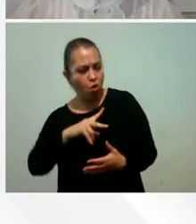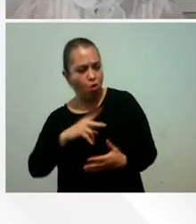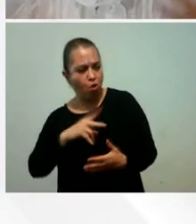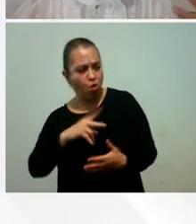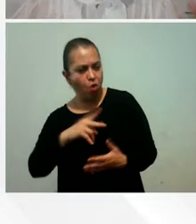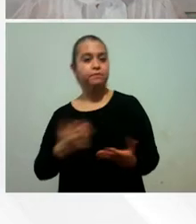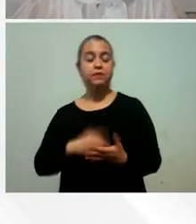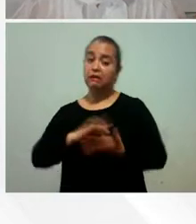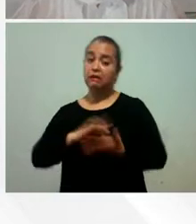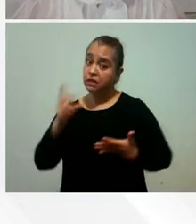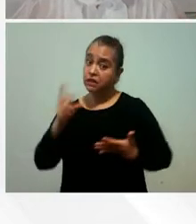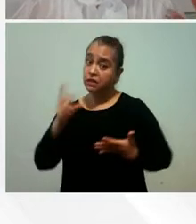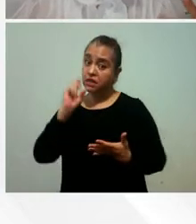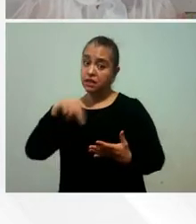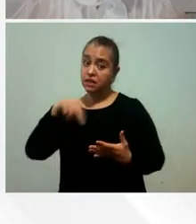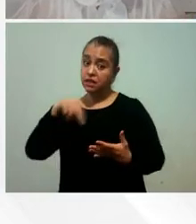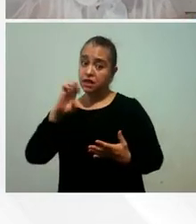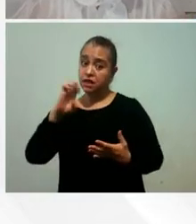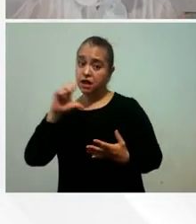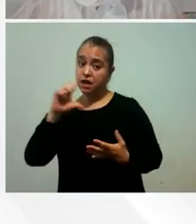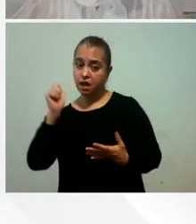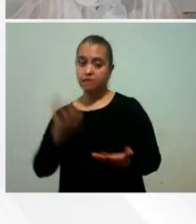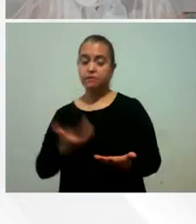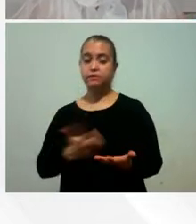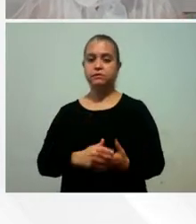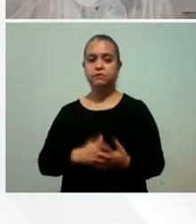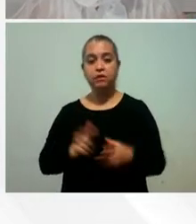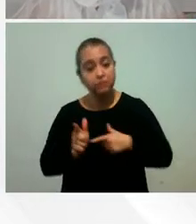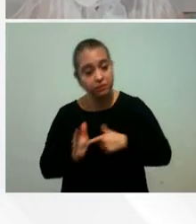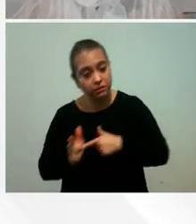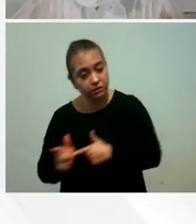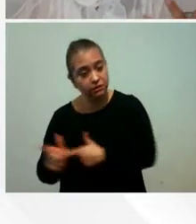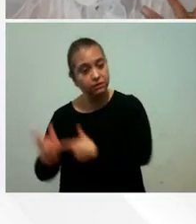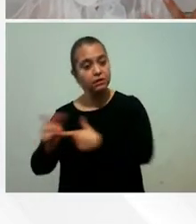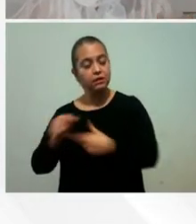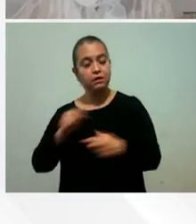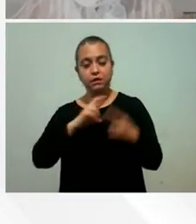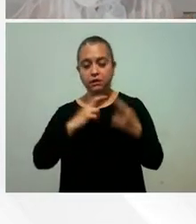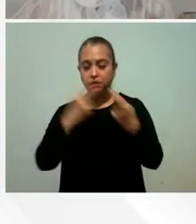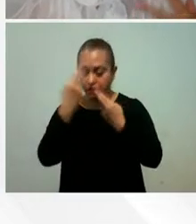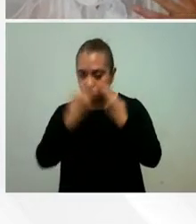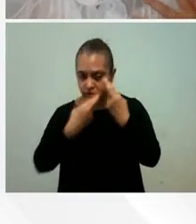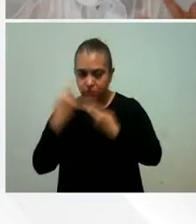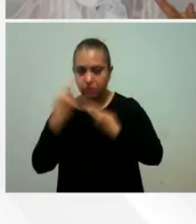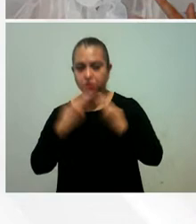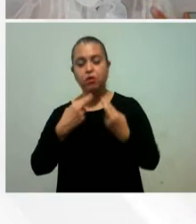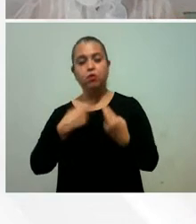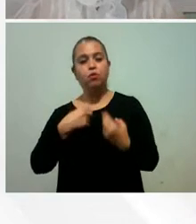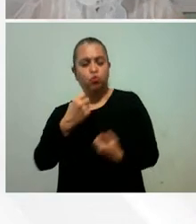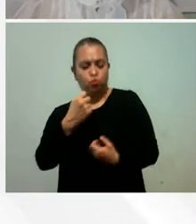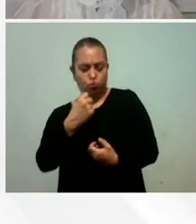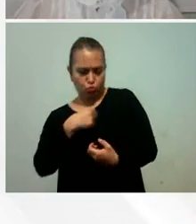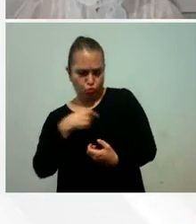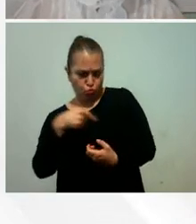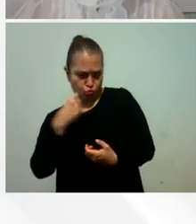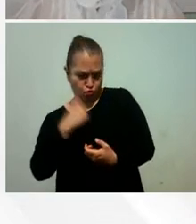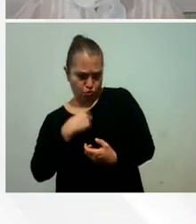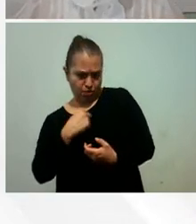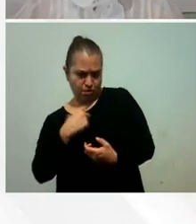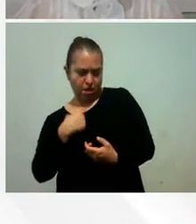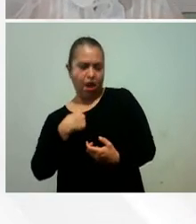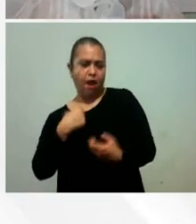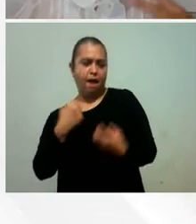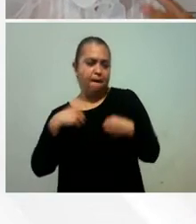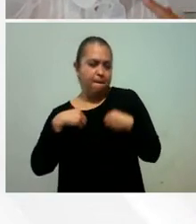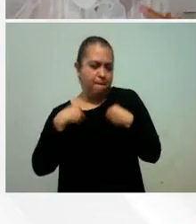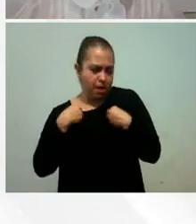invitamos a seguir reflexionando sobre nuestra vida personal, pero sobre todo de nuestra vida docente. ¿Cómo